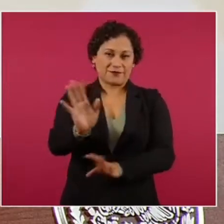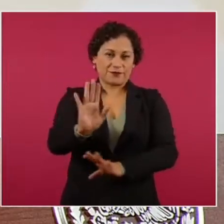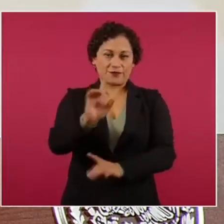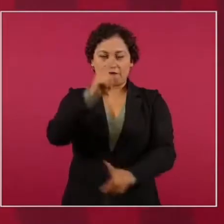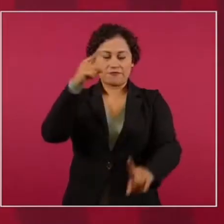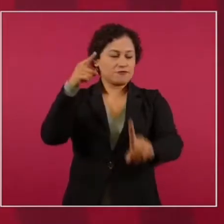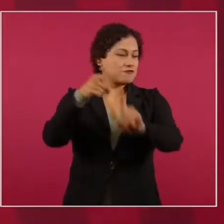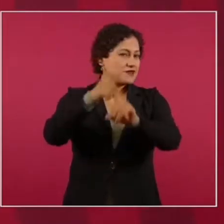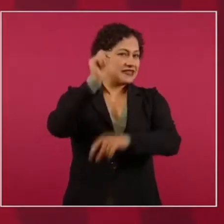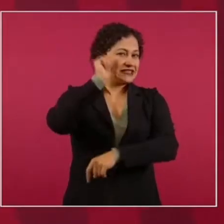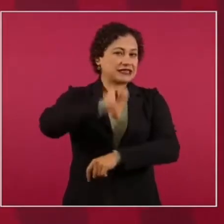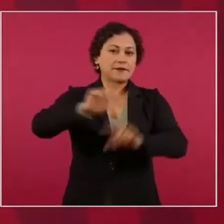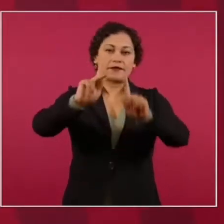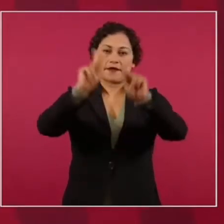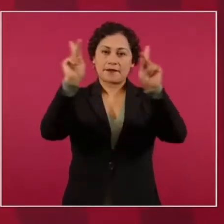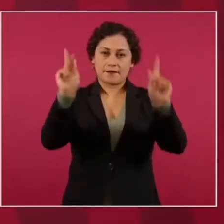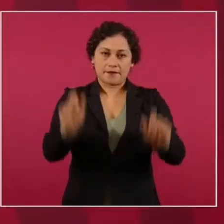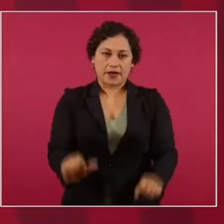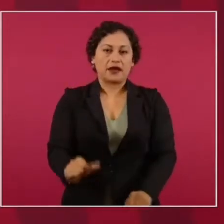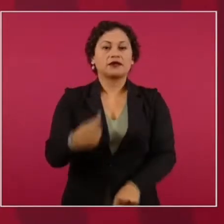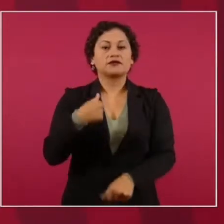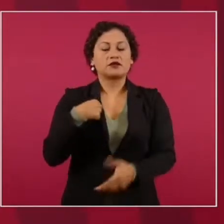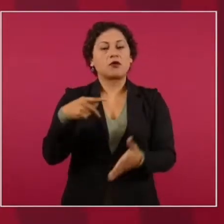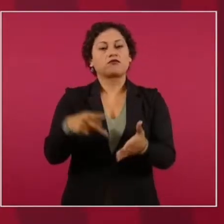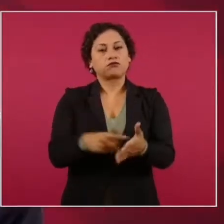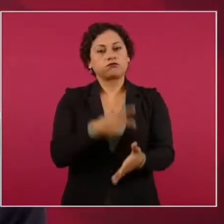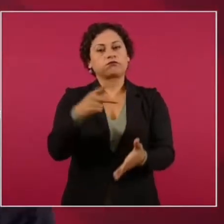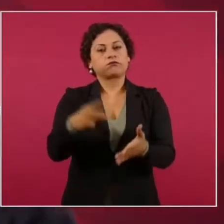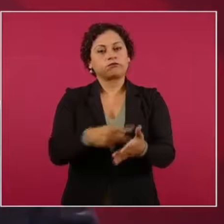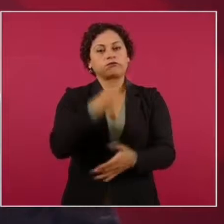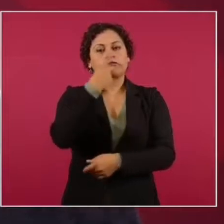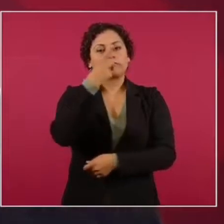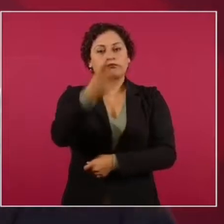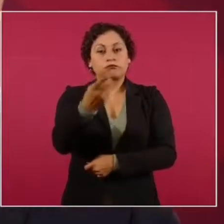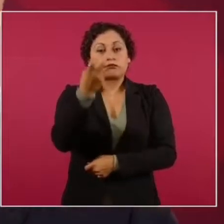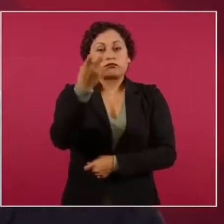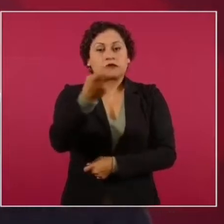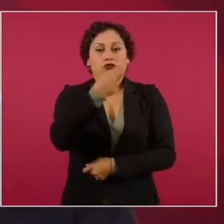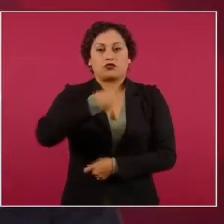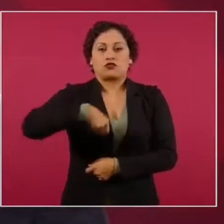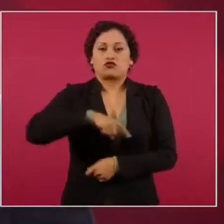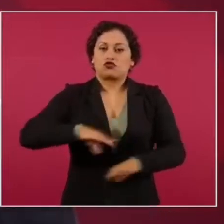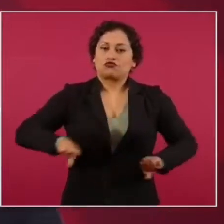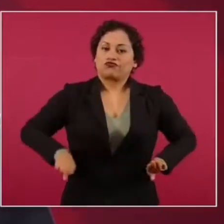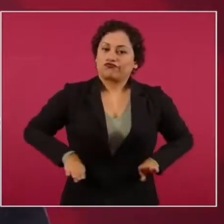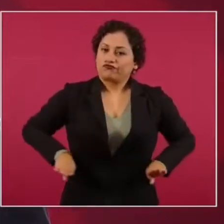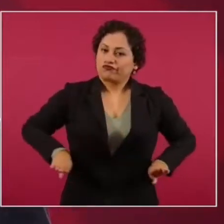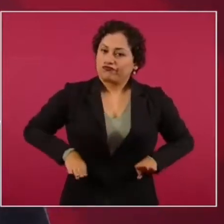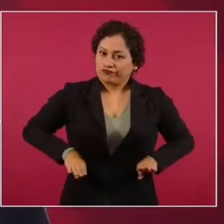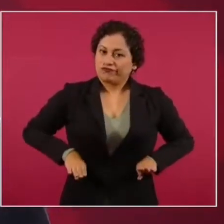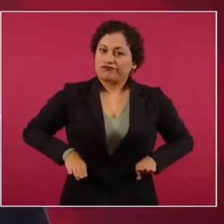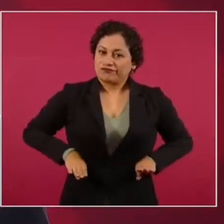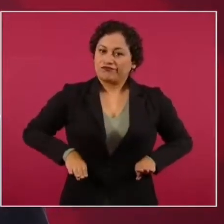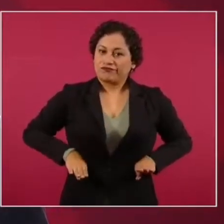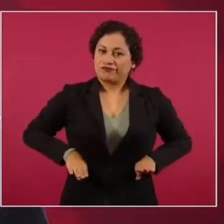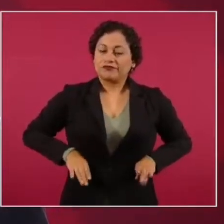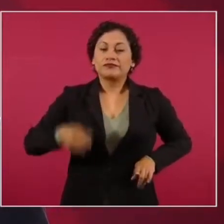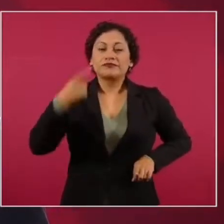diciendo porque eso es lo que conviene. La guerra es lo más irracional que hay.